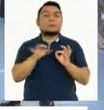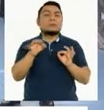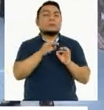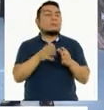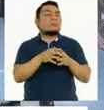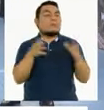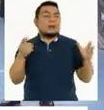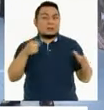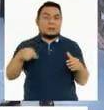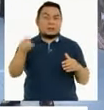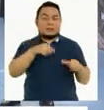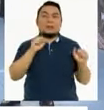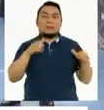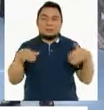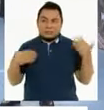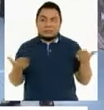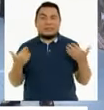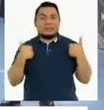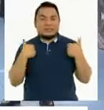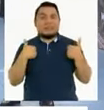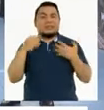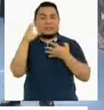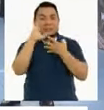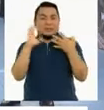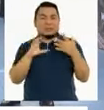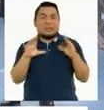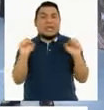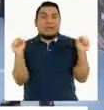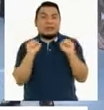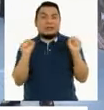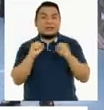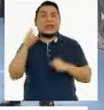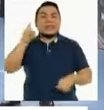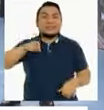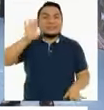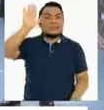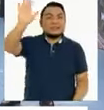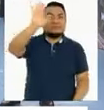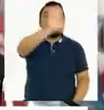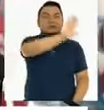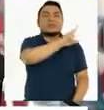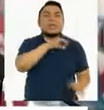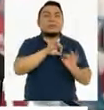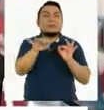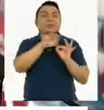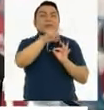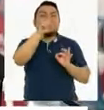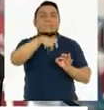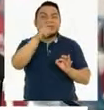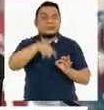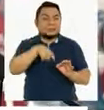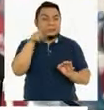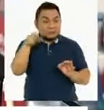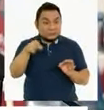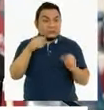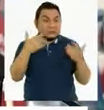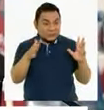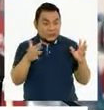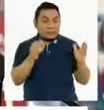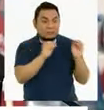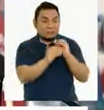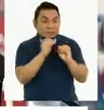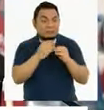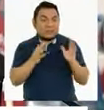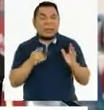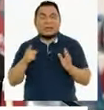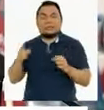en nuestro país cuente con las características de cadena de frío adecuadas, de tal manera de poder llegar a